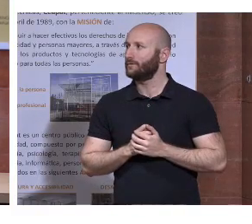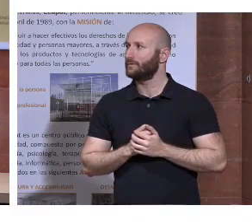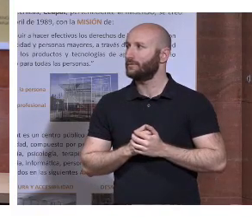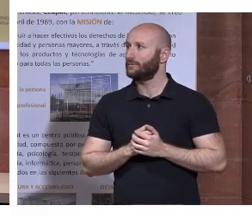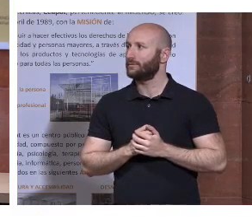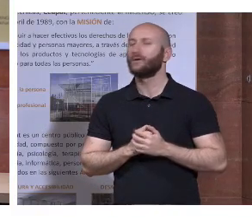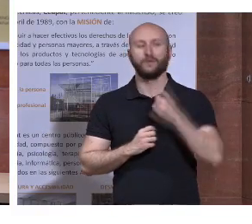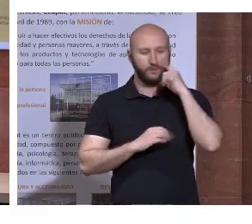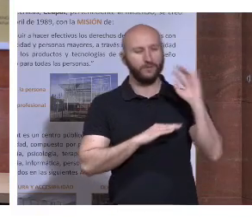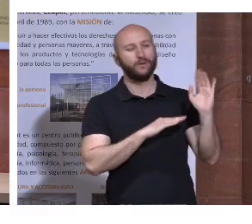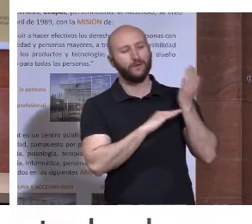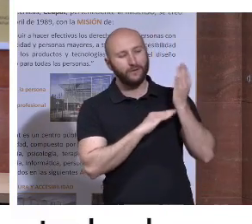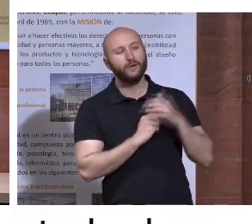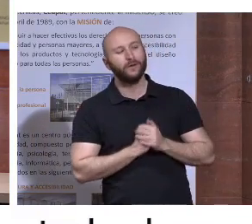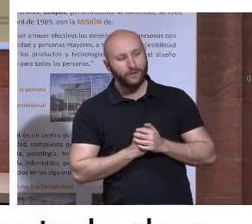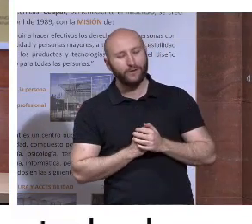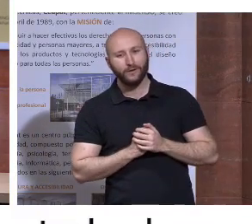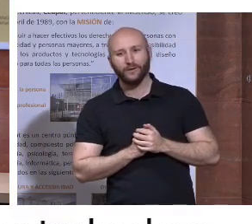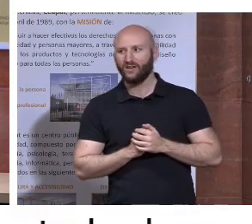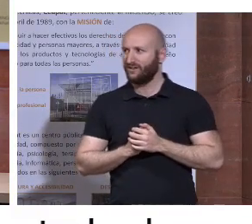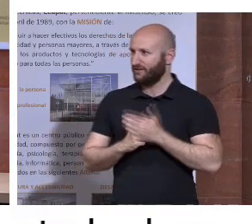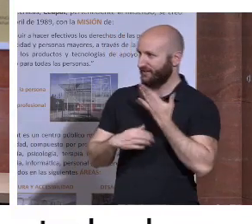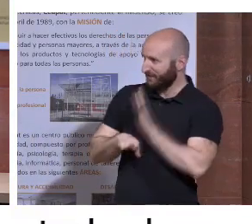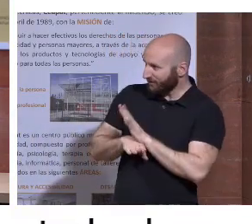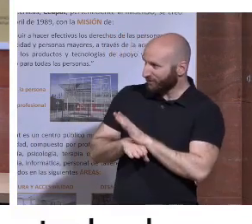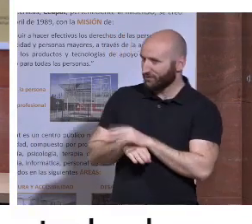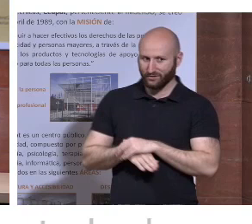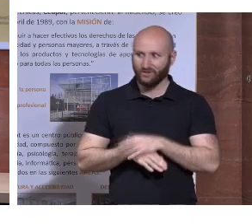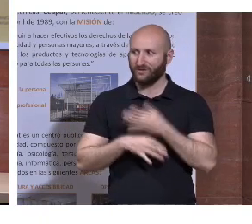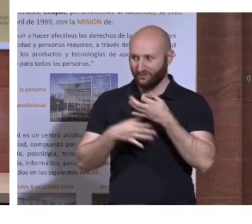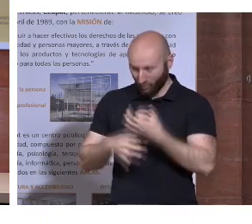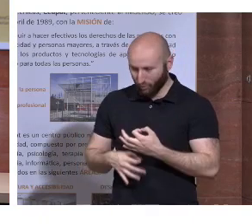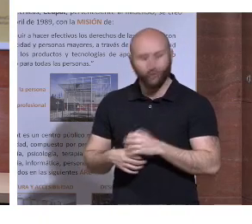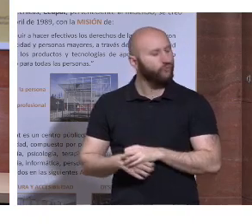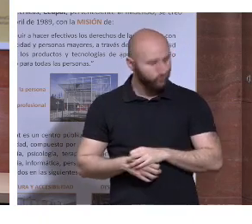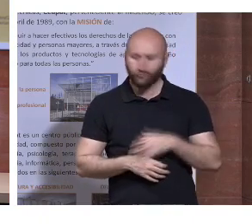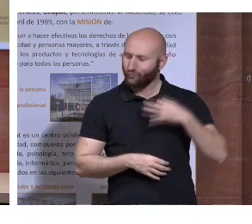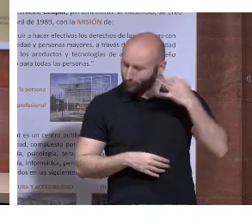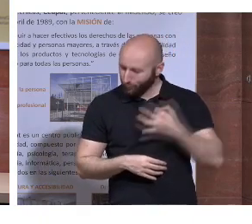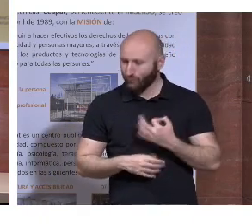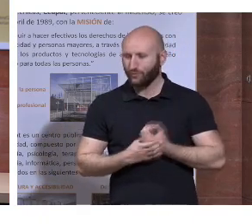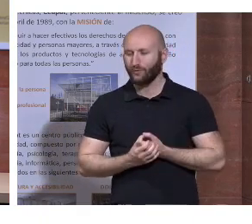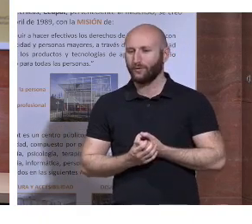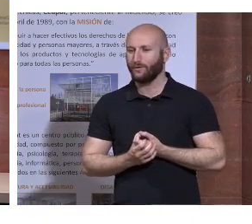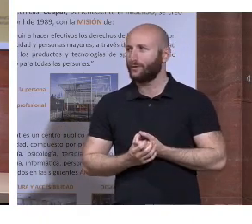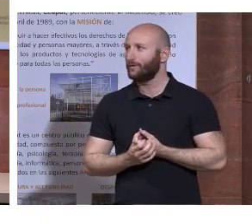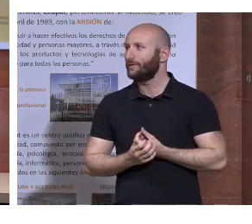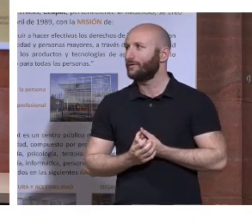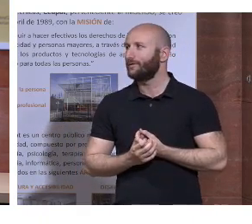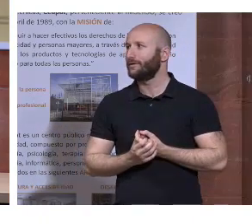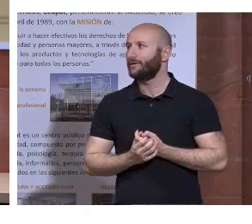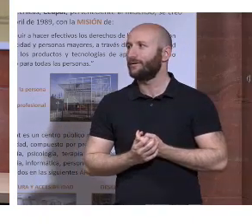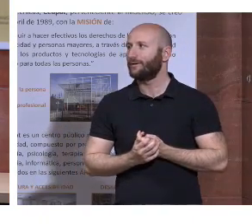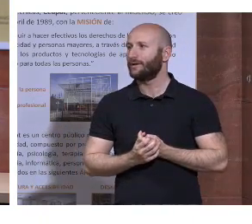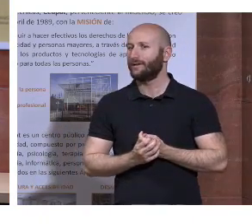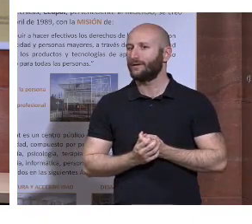Enséñamela. A ver, enséñamela. ¿Te la enseño? Sí. ¿Seguro? Segurísimo. ¿Cuál es? Espera. He